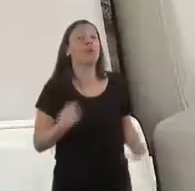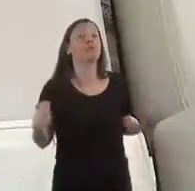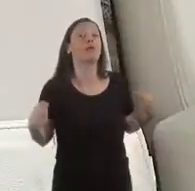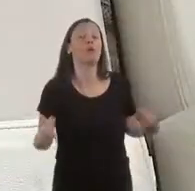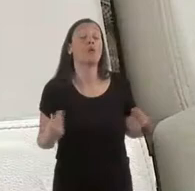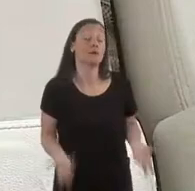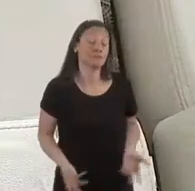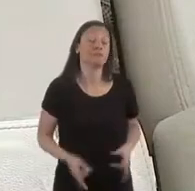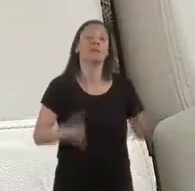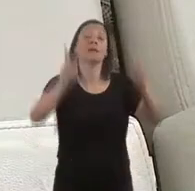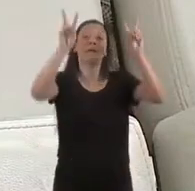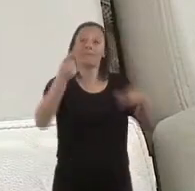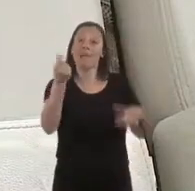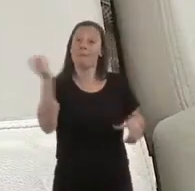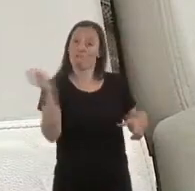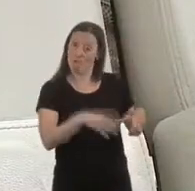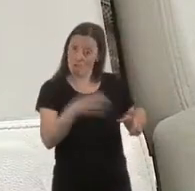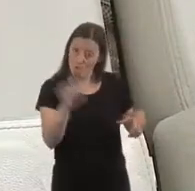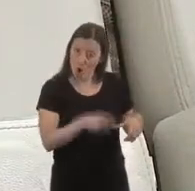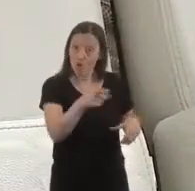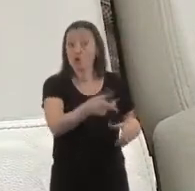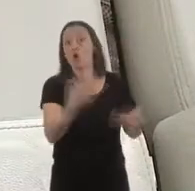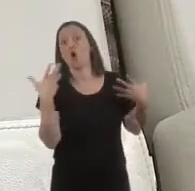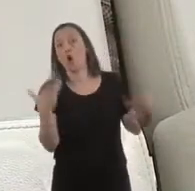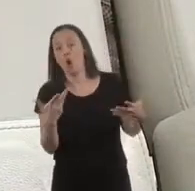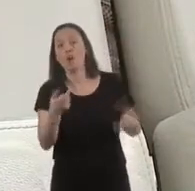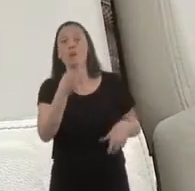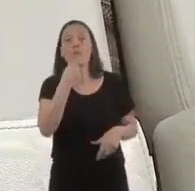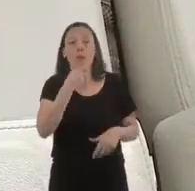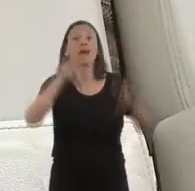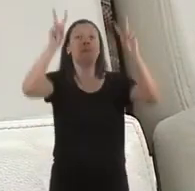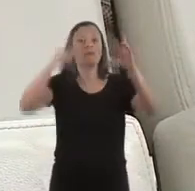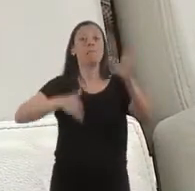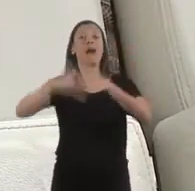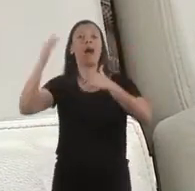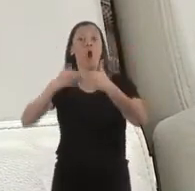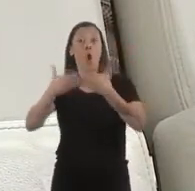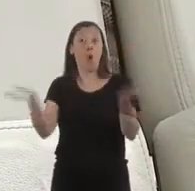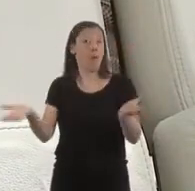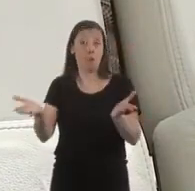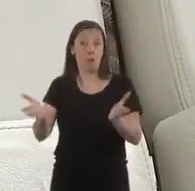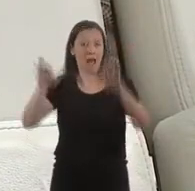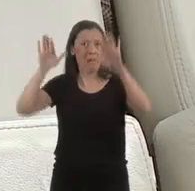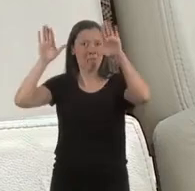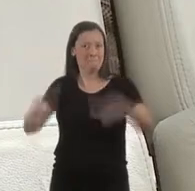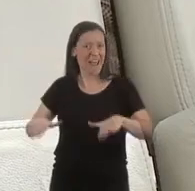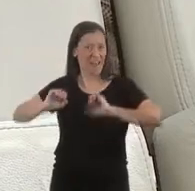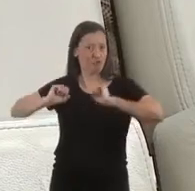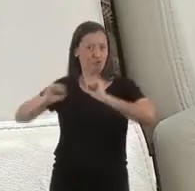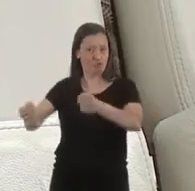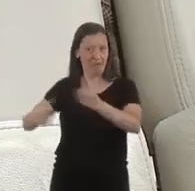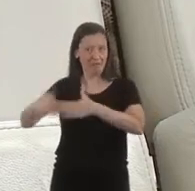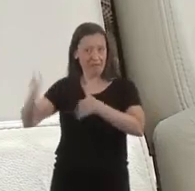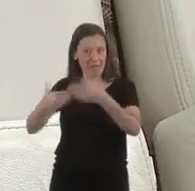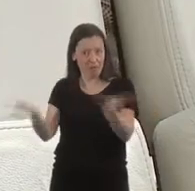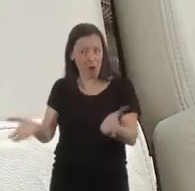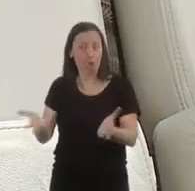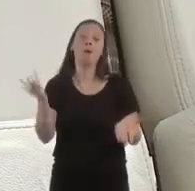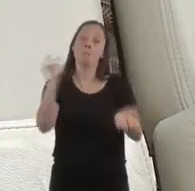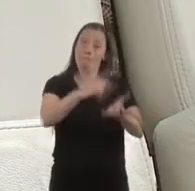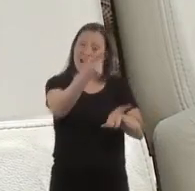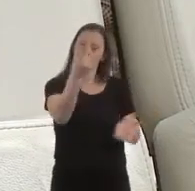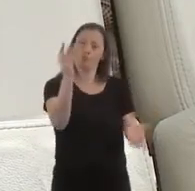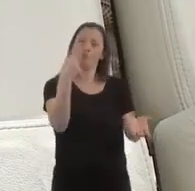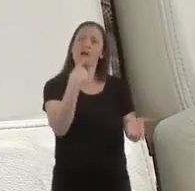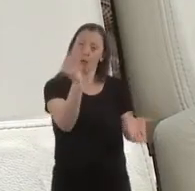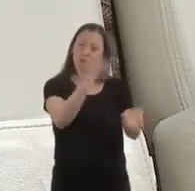tema de los fondos, que por supuesto, por ejemplo, en el caso de las obras públicas, no están llegando, y además le sumaría otra consulta.